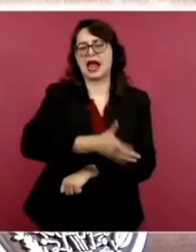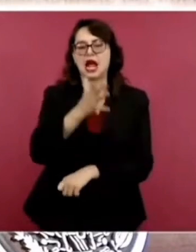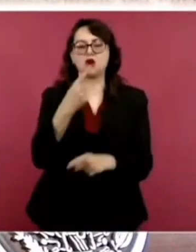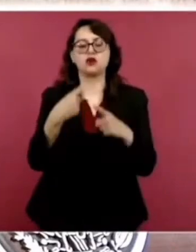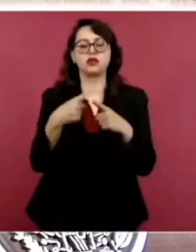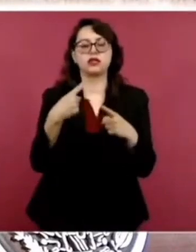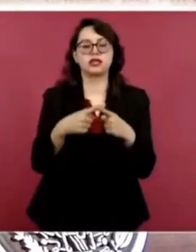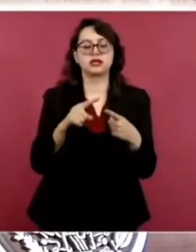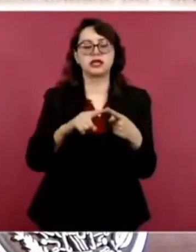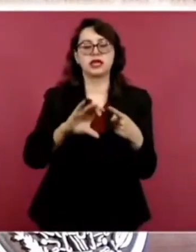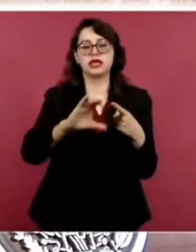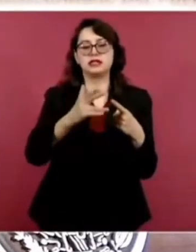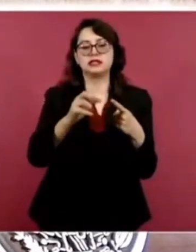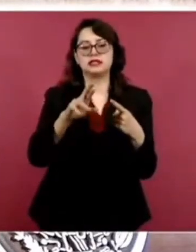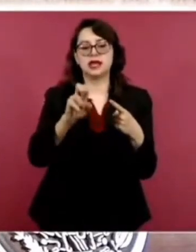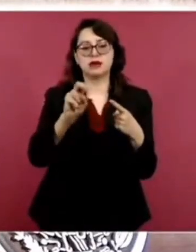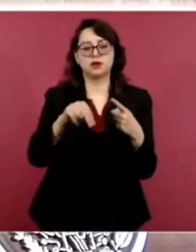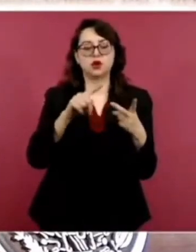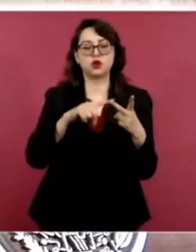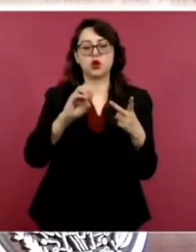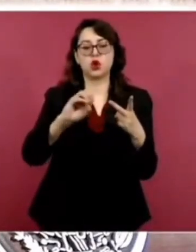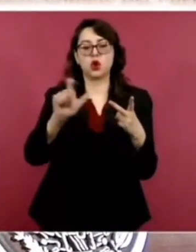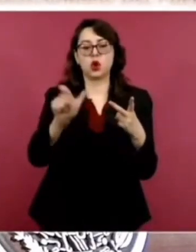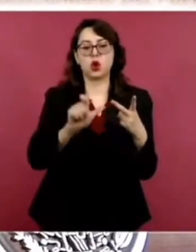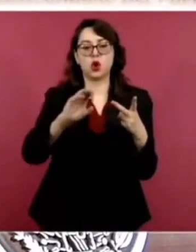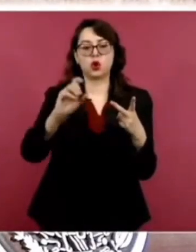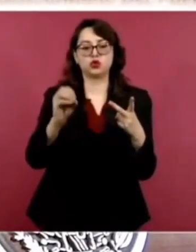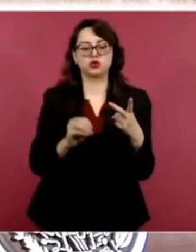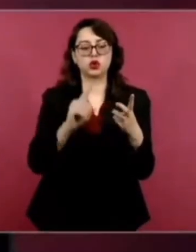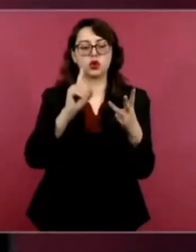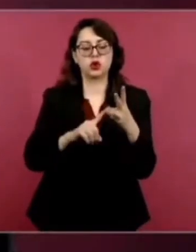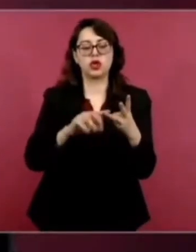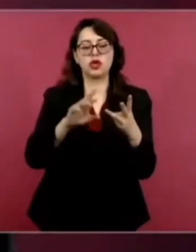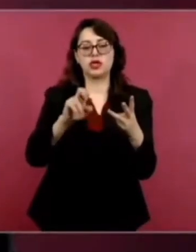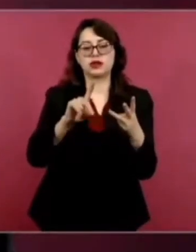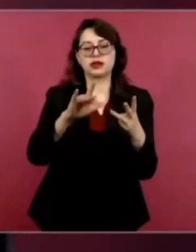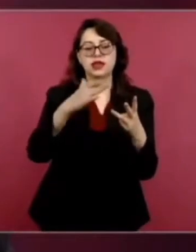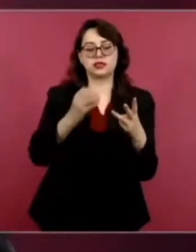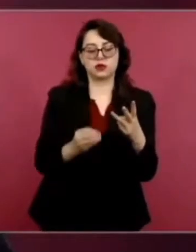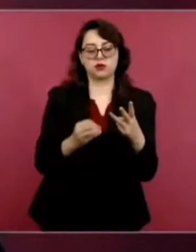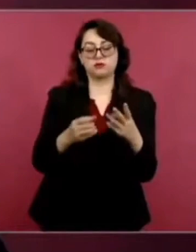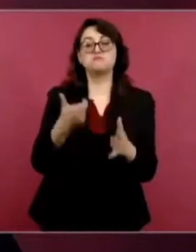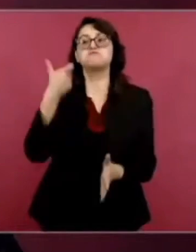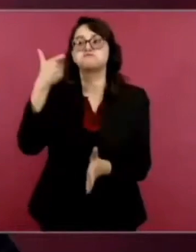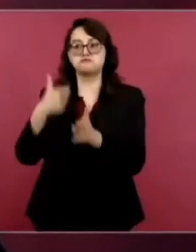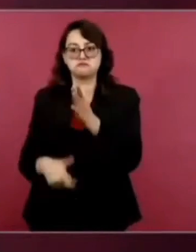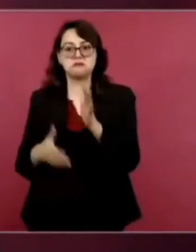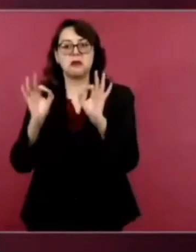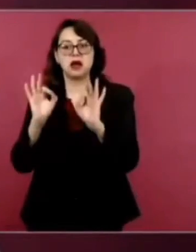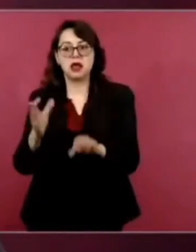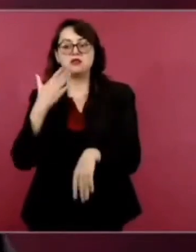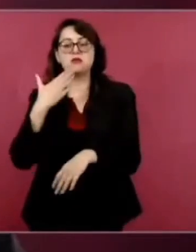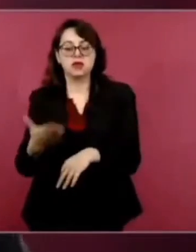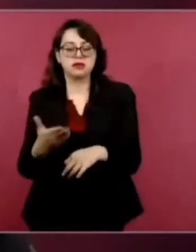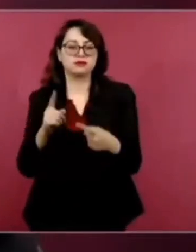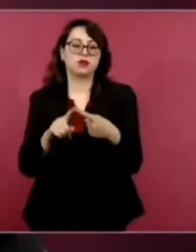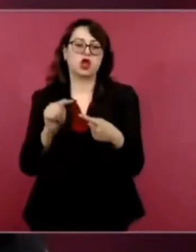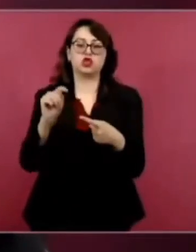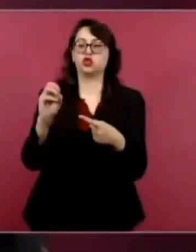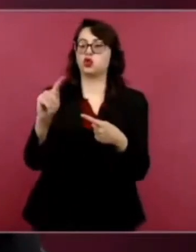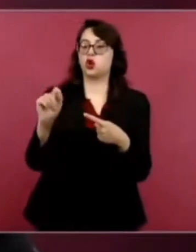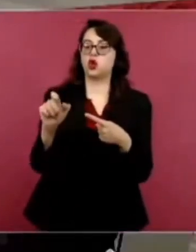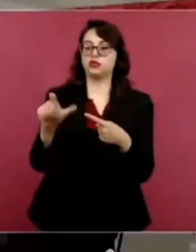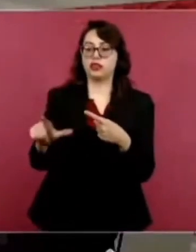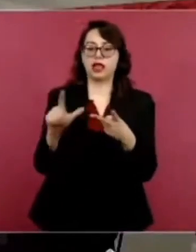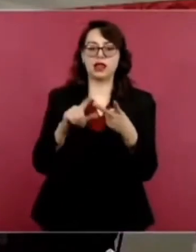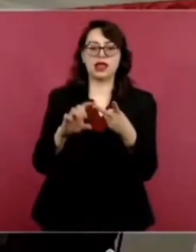Gas y redco mientras que las tres aliadas de los consumidores fue total bp y Epson móvil si